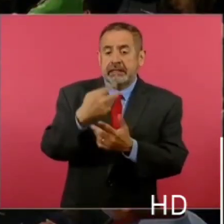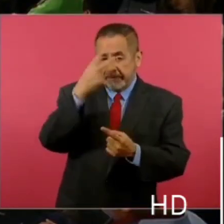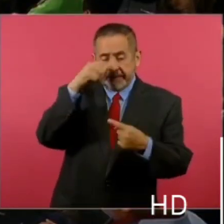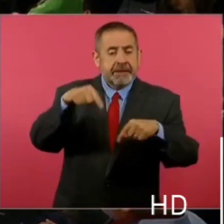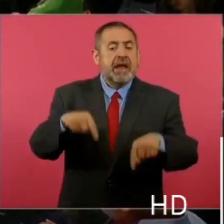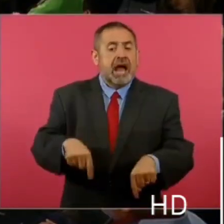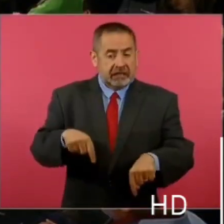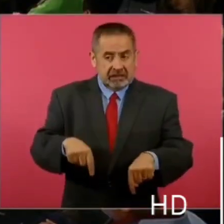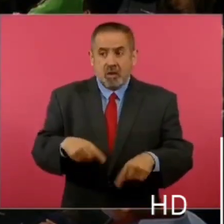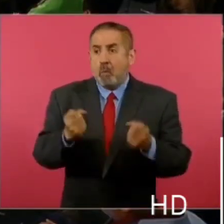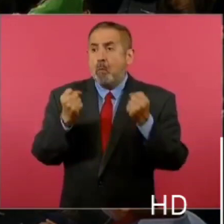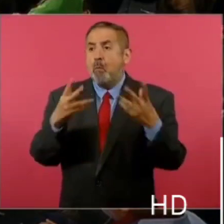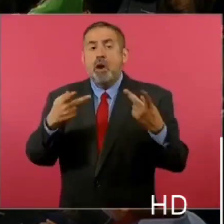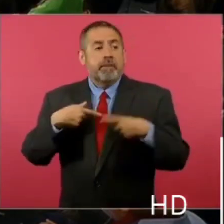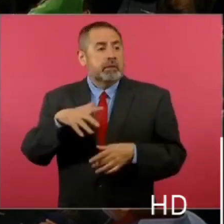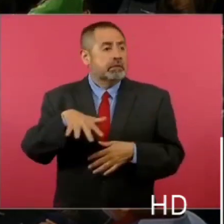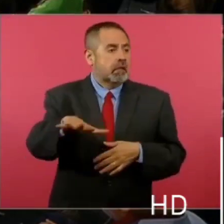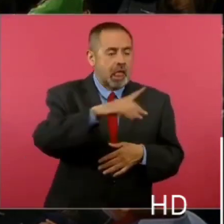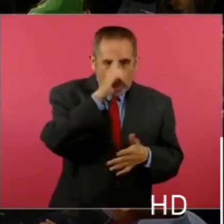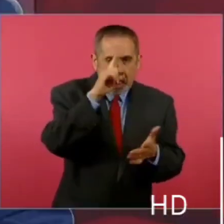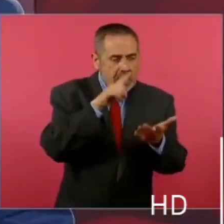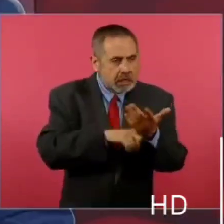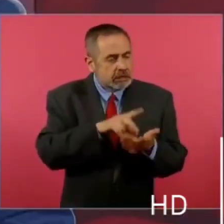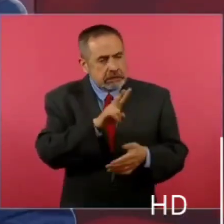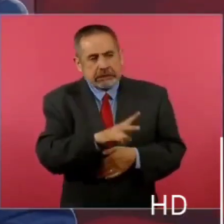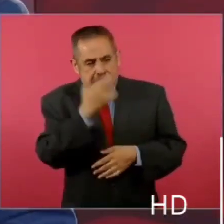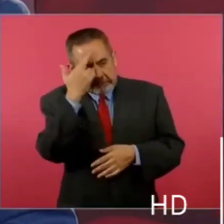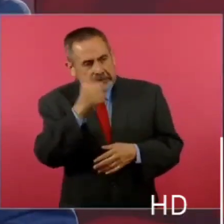en la Ciudad de México.